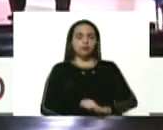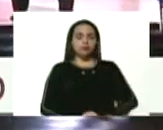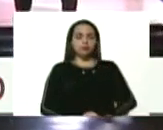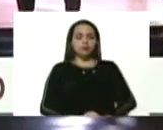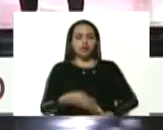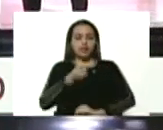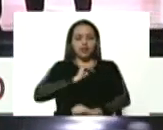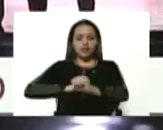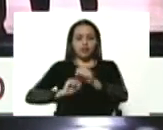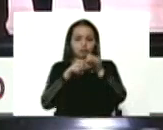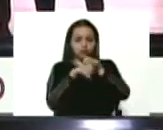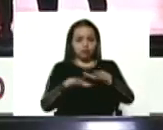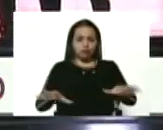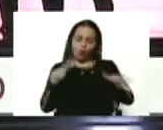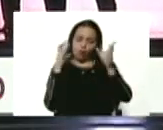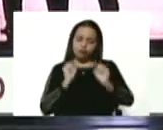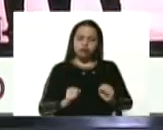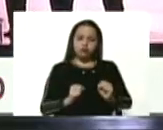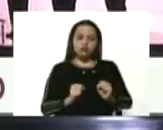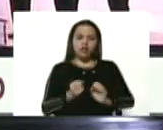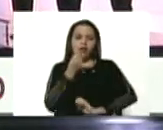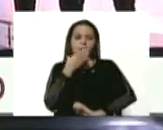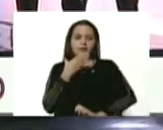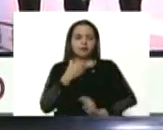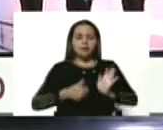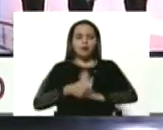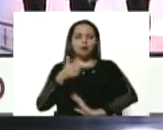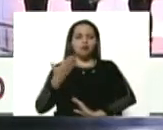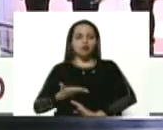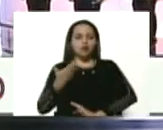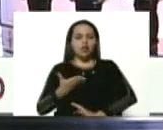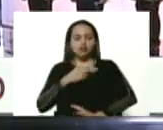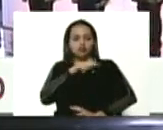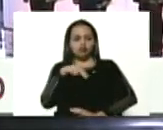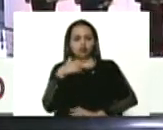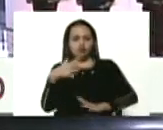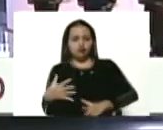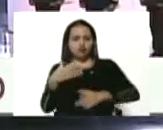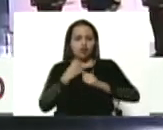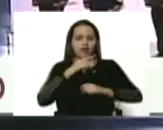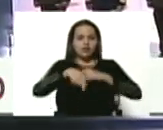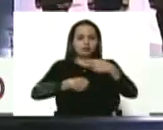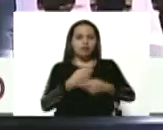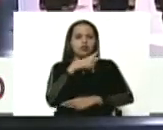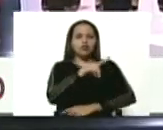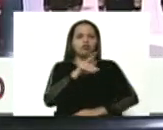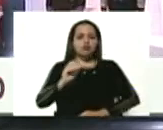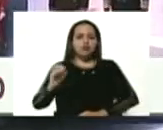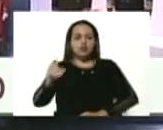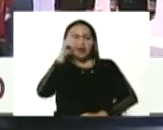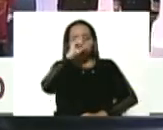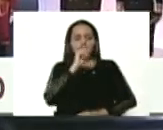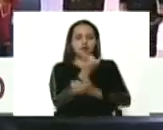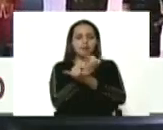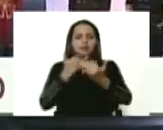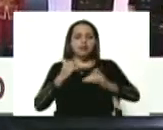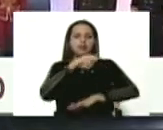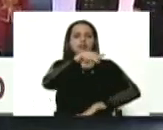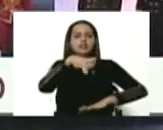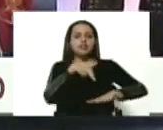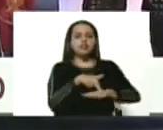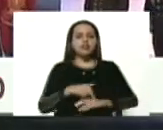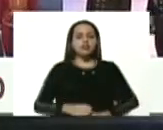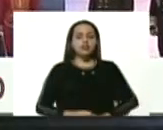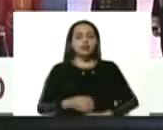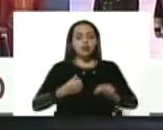Defender, expandir y consolidar el bien más preciado que hemos reconquistado después de 200 años. La independencia nacional figura